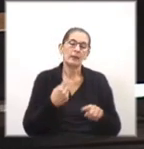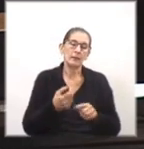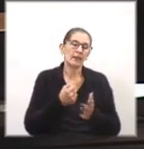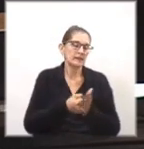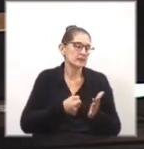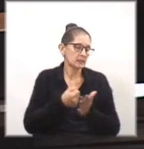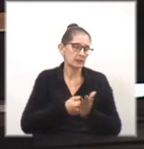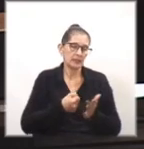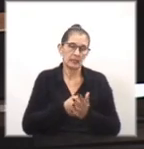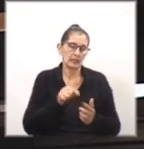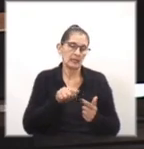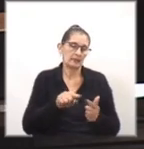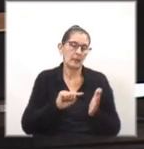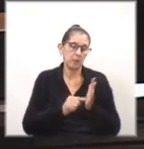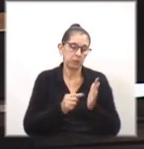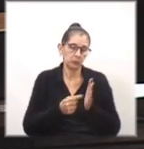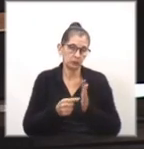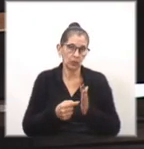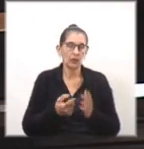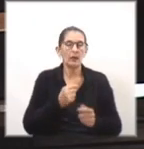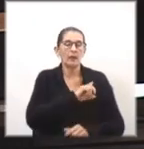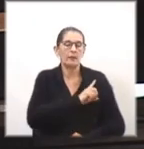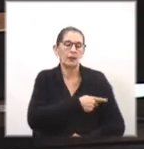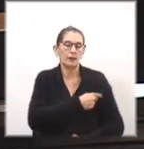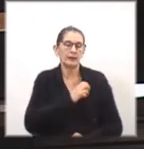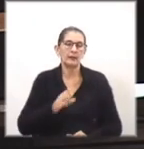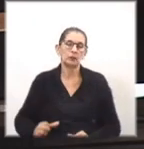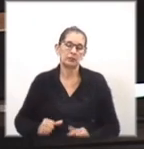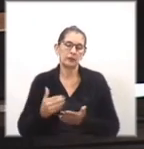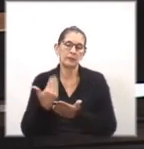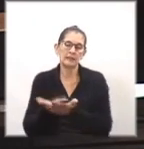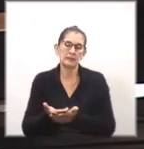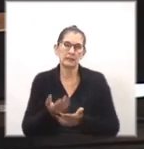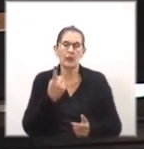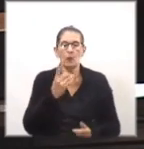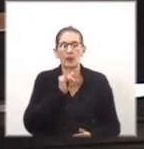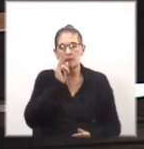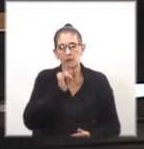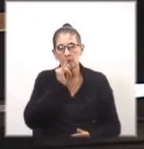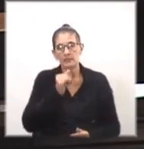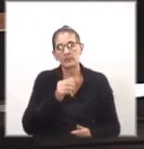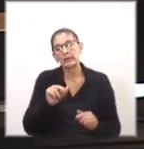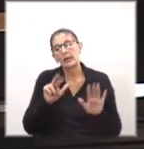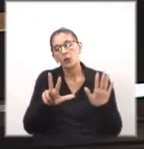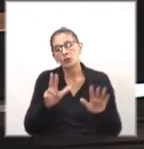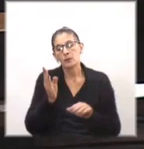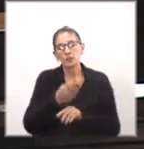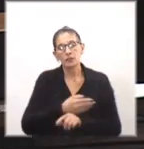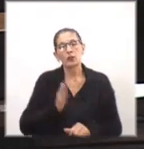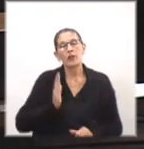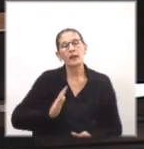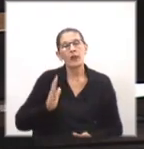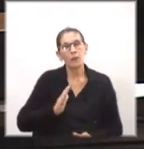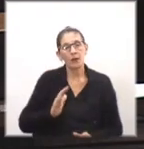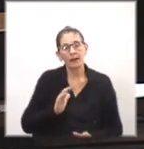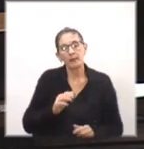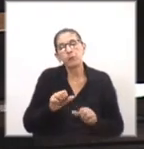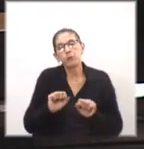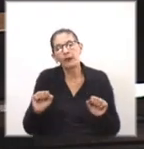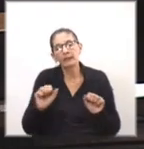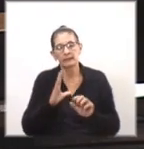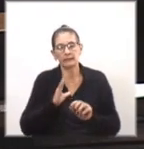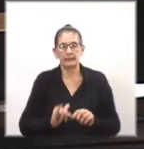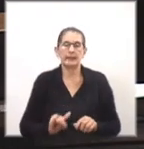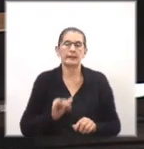vez en este punto, el Poder Ejecutivo presentó la información que solamente el 8% de las mujeres se vería afectada por